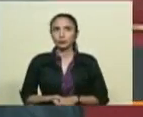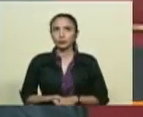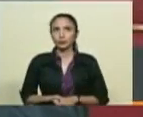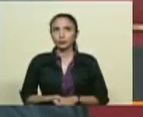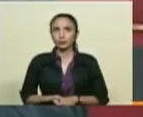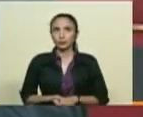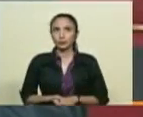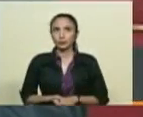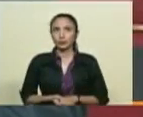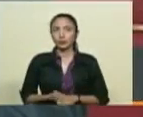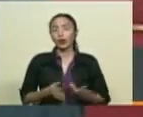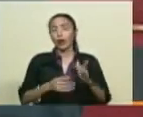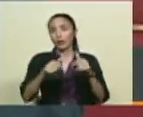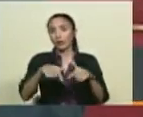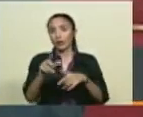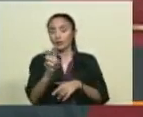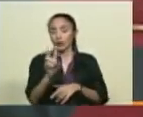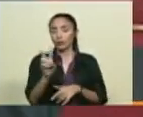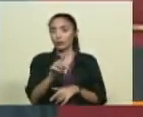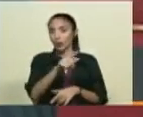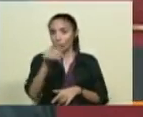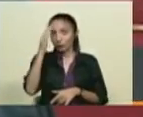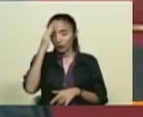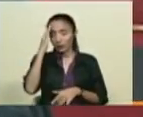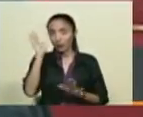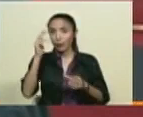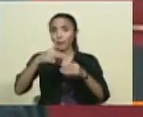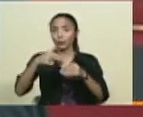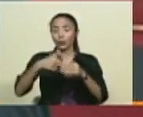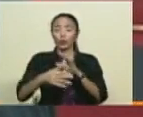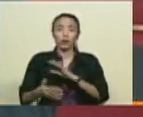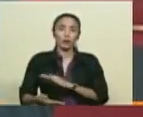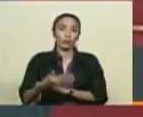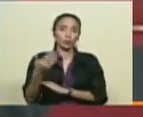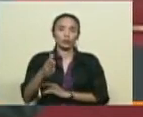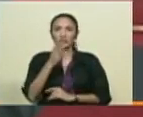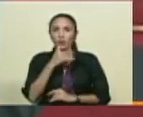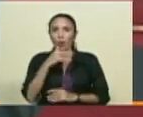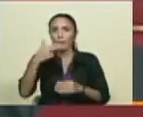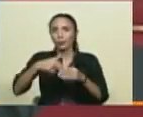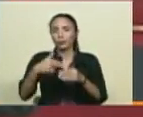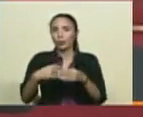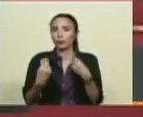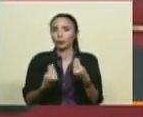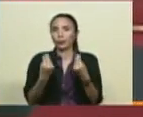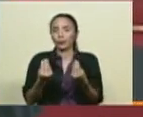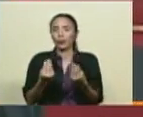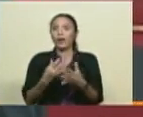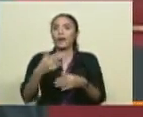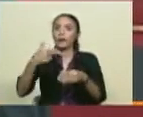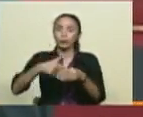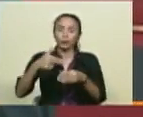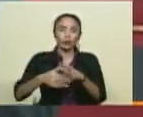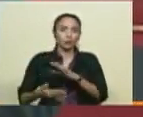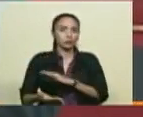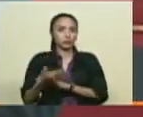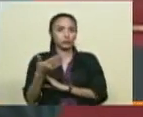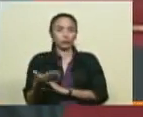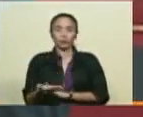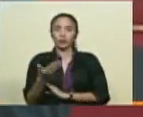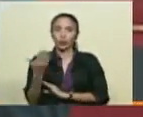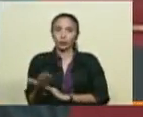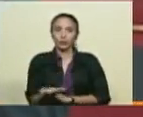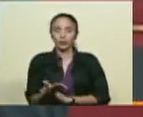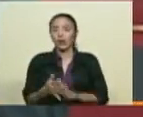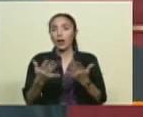Para Venezuela, saben ustedes, el petróleo es fundamental, pero ya hoy por hoy la visión que tenemos con el Plan